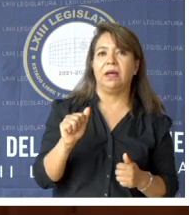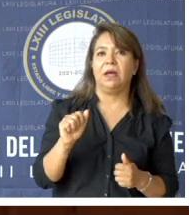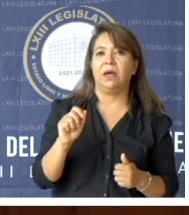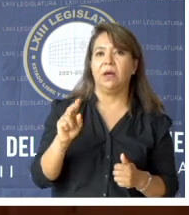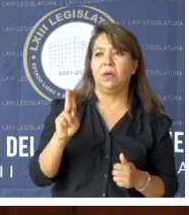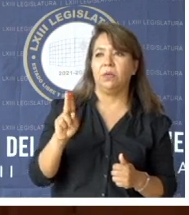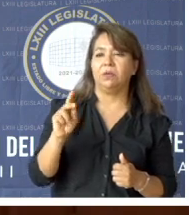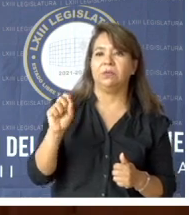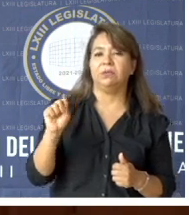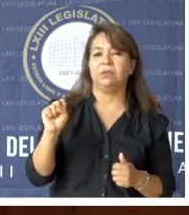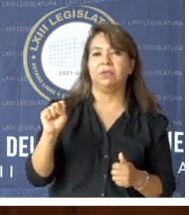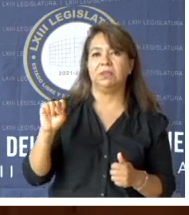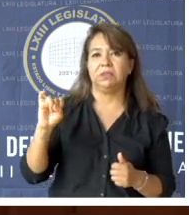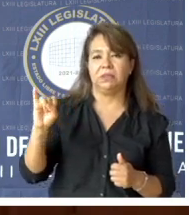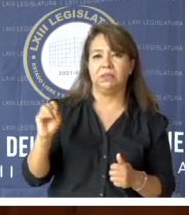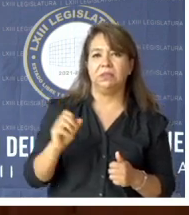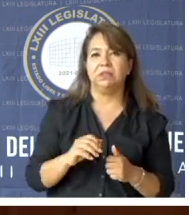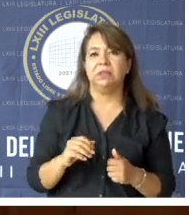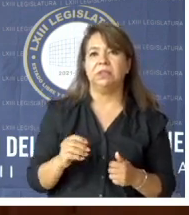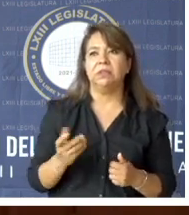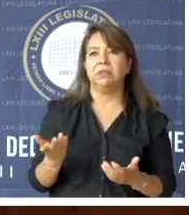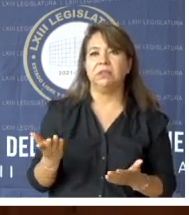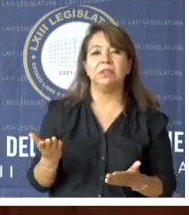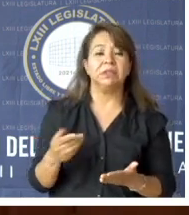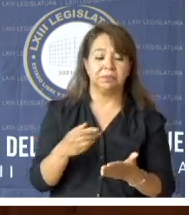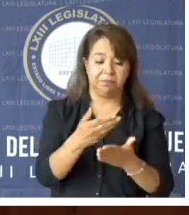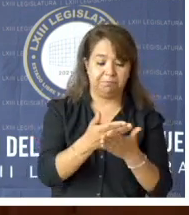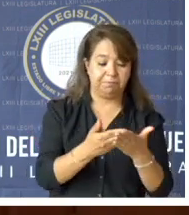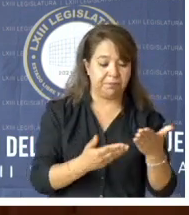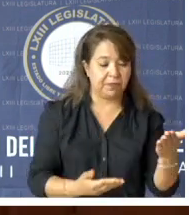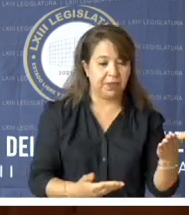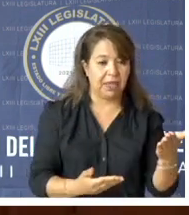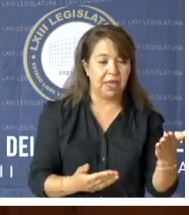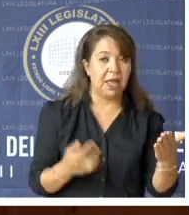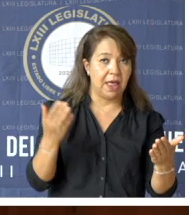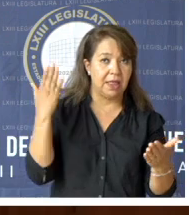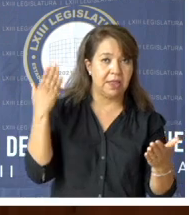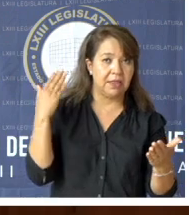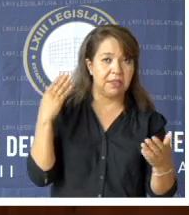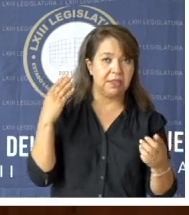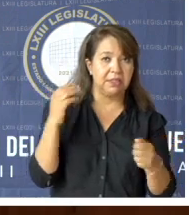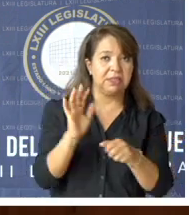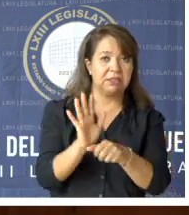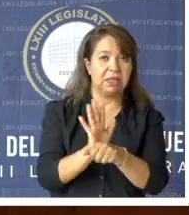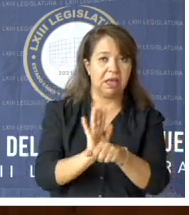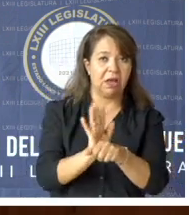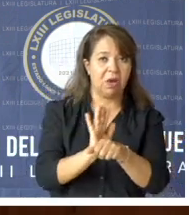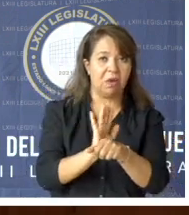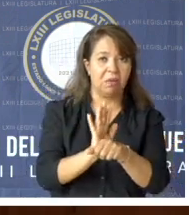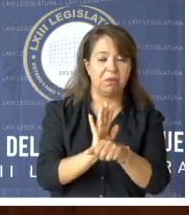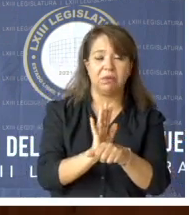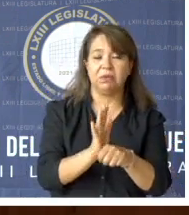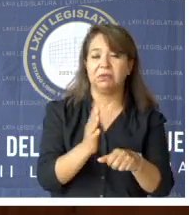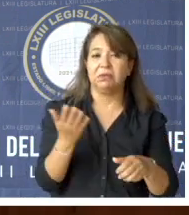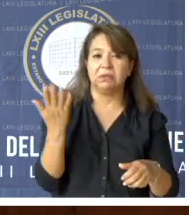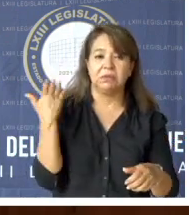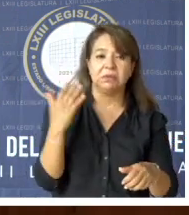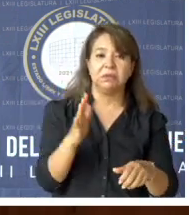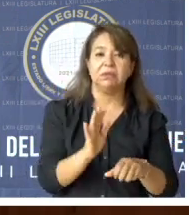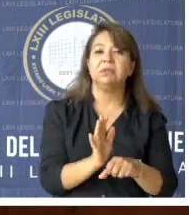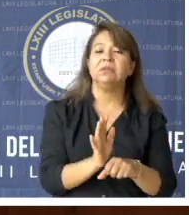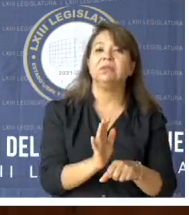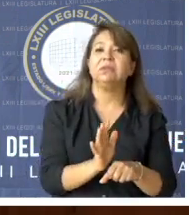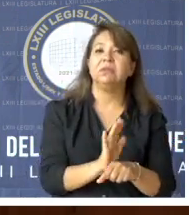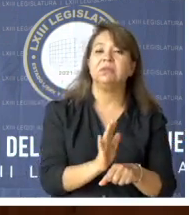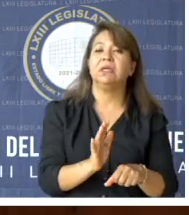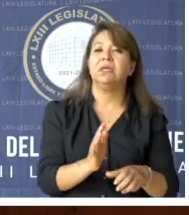y Previsión Social reportó que previo a la pandemia, la existencia de 6,000 empresas que se